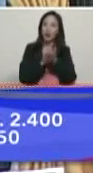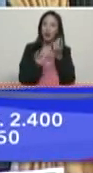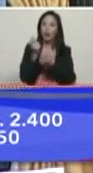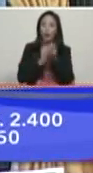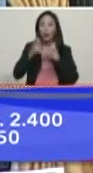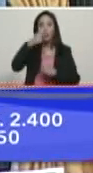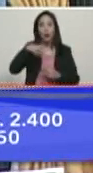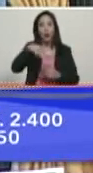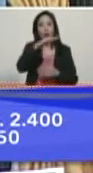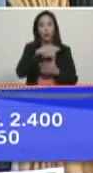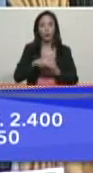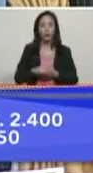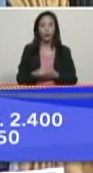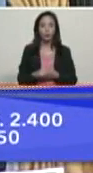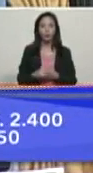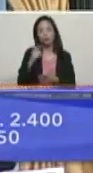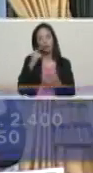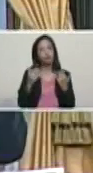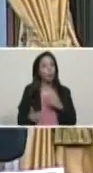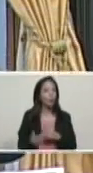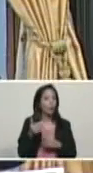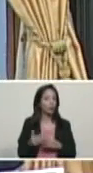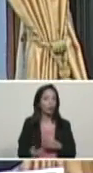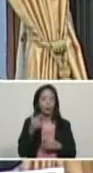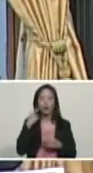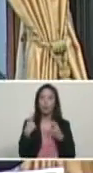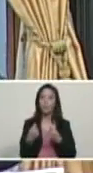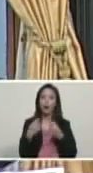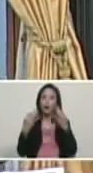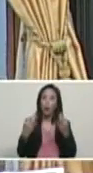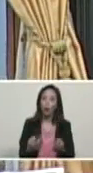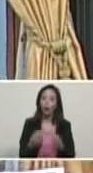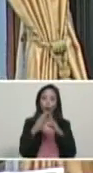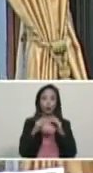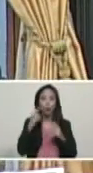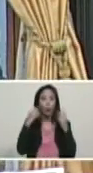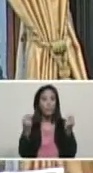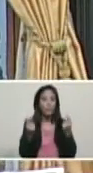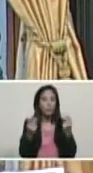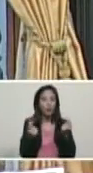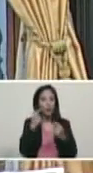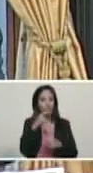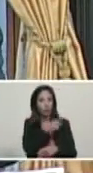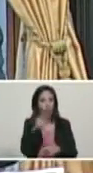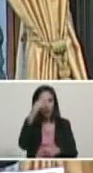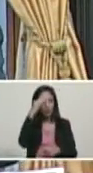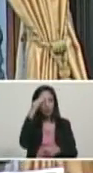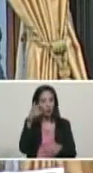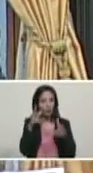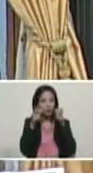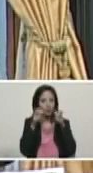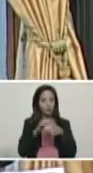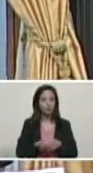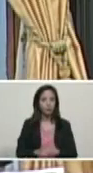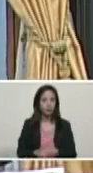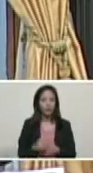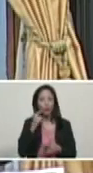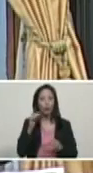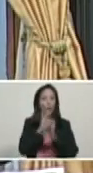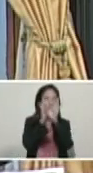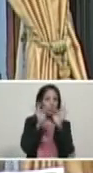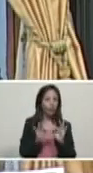pueblo. Eso es muy importante, los precios acordados. Atención, oído, son